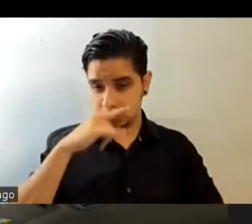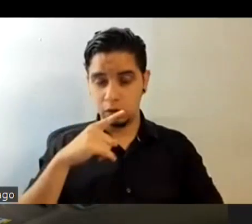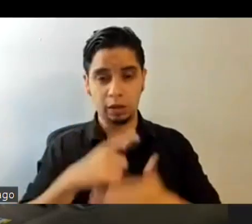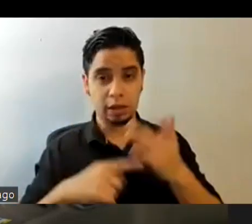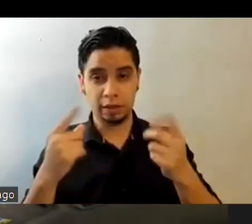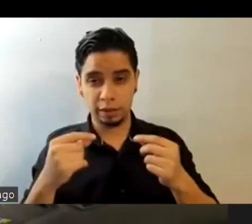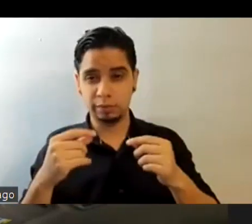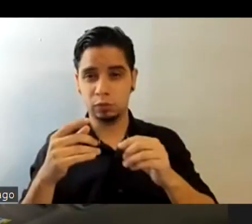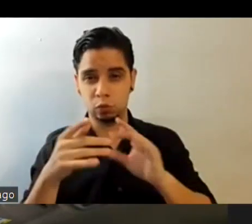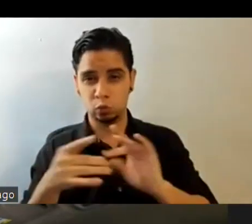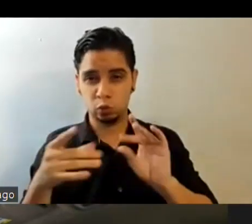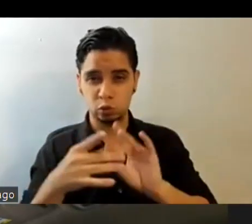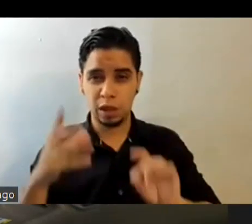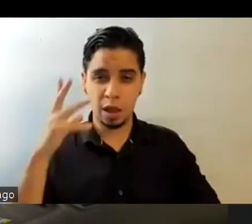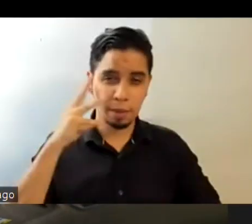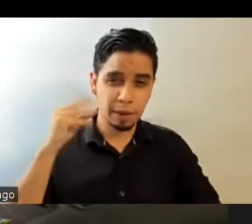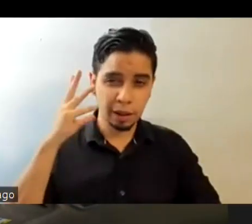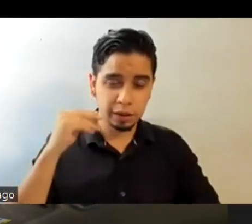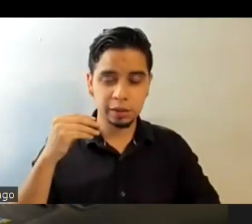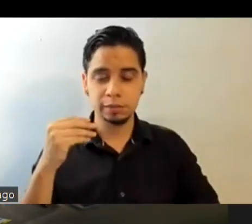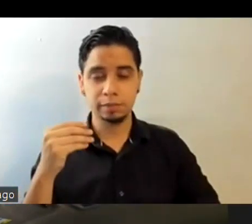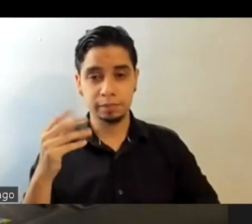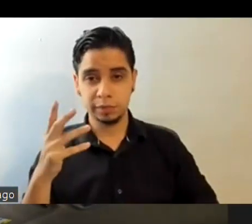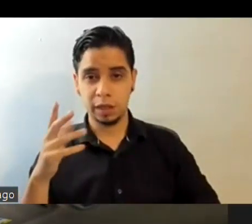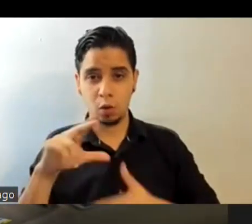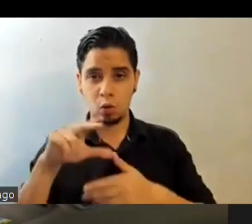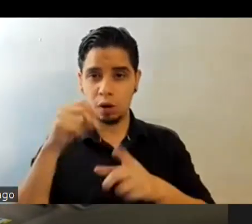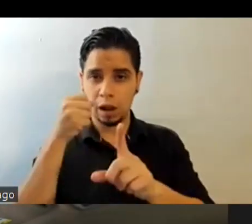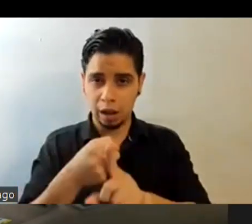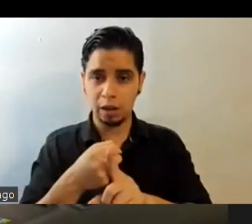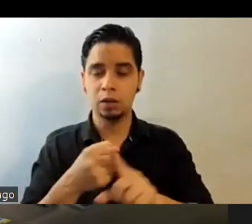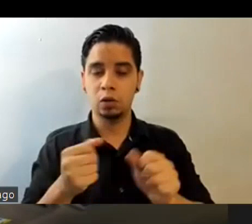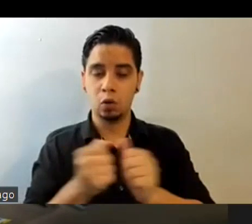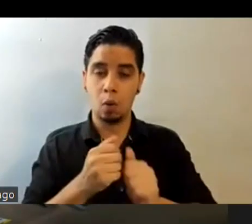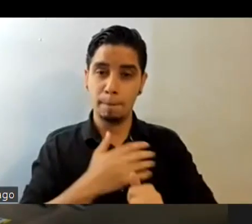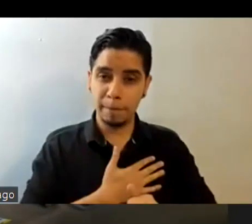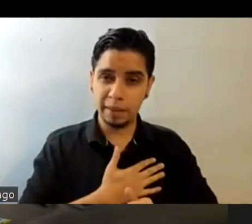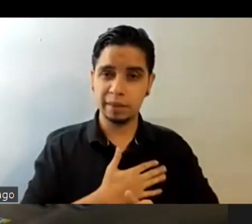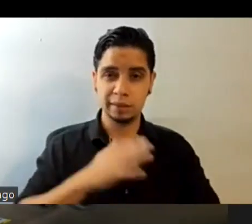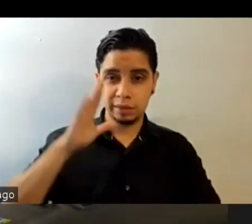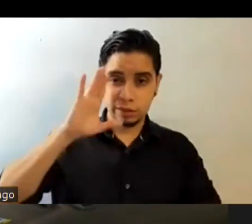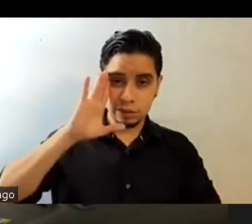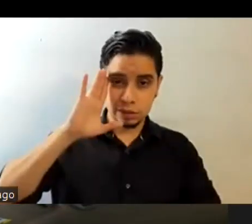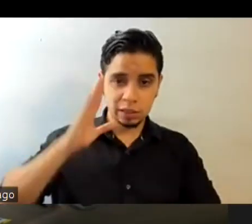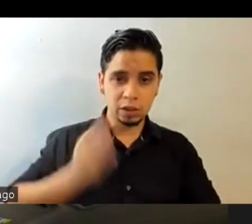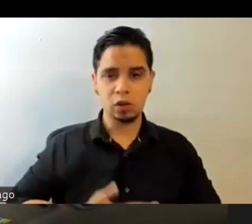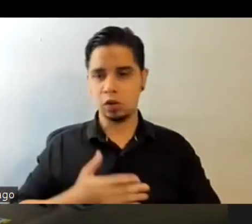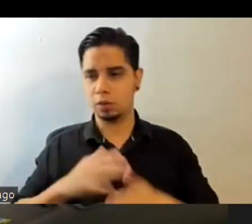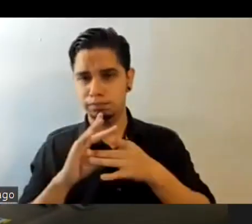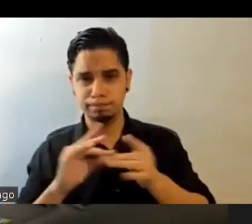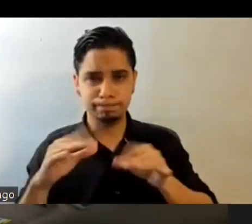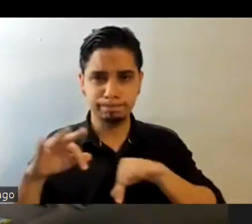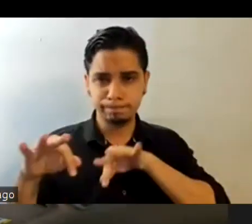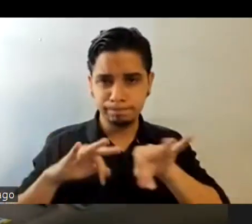hijos. Eso fue lo que hice. Un cuentito que es bastante divertido, que es como si estuviéramos en un barco en una tormenta y